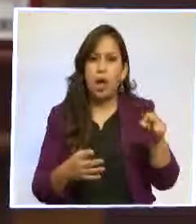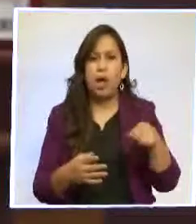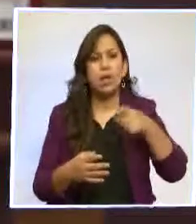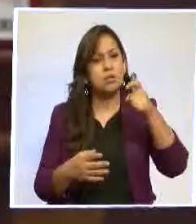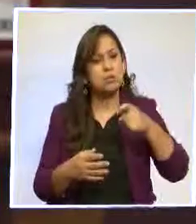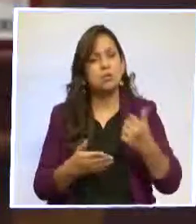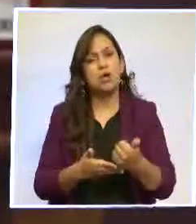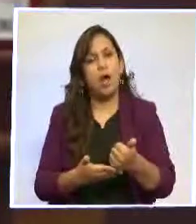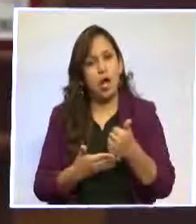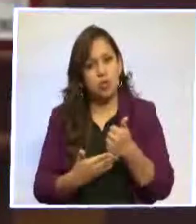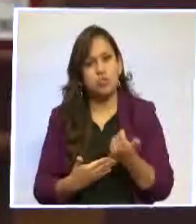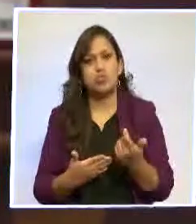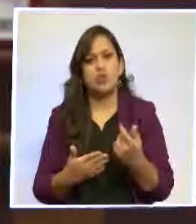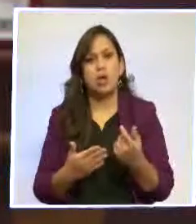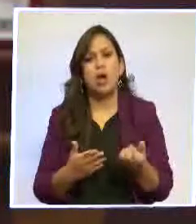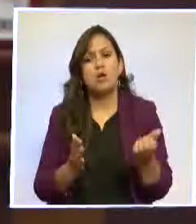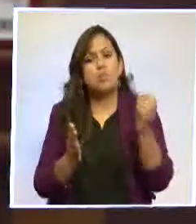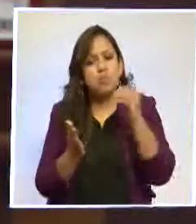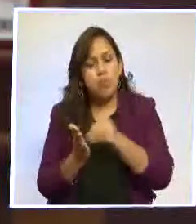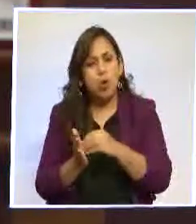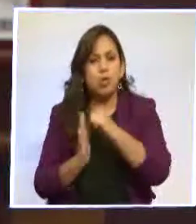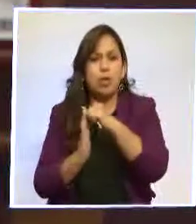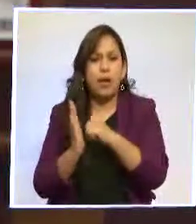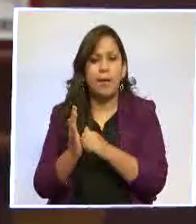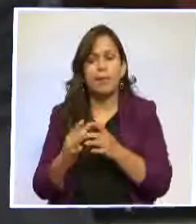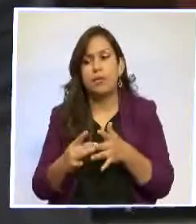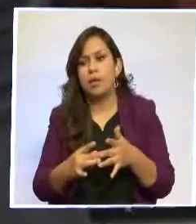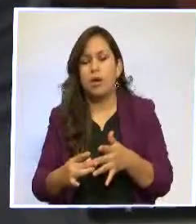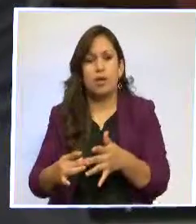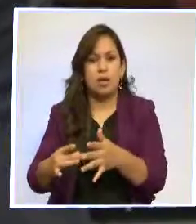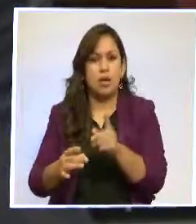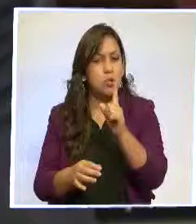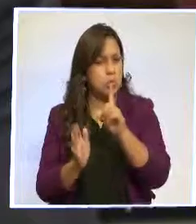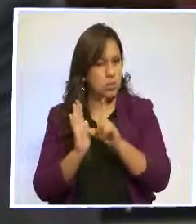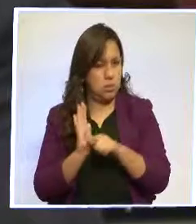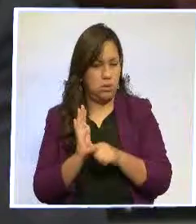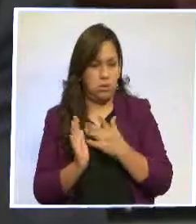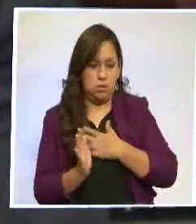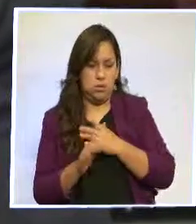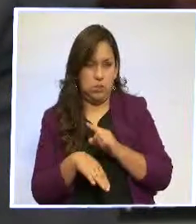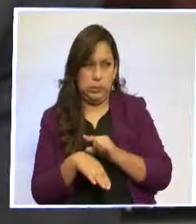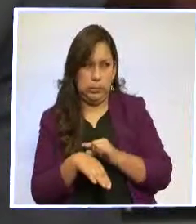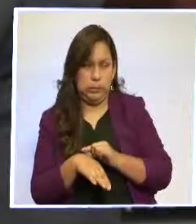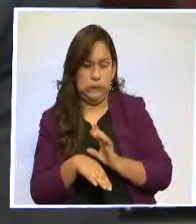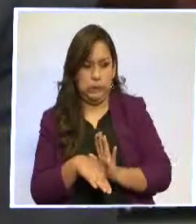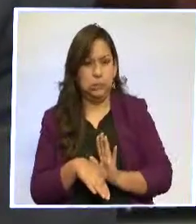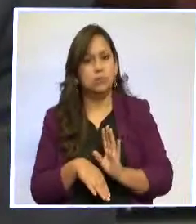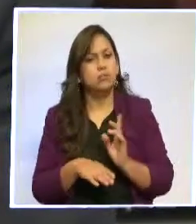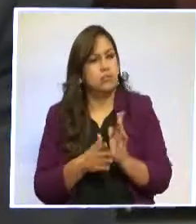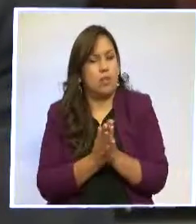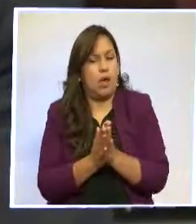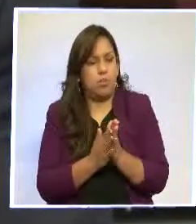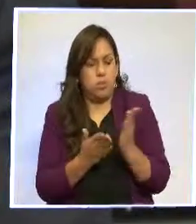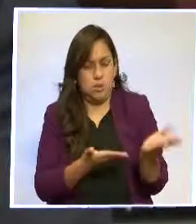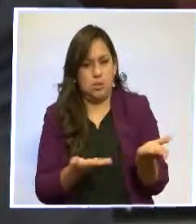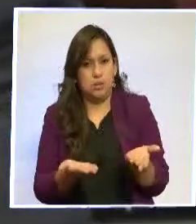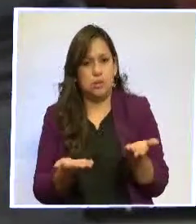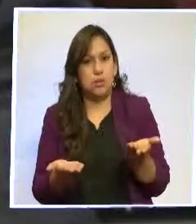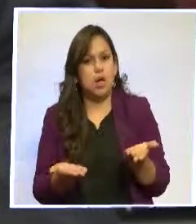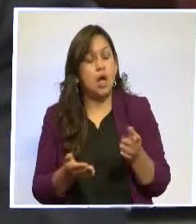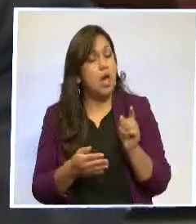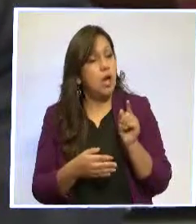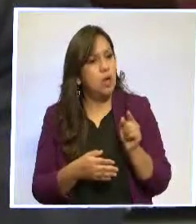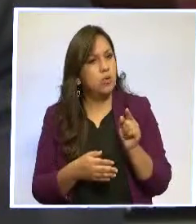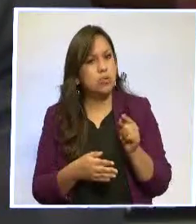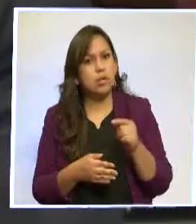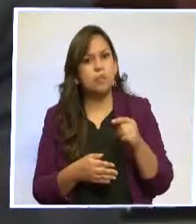y velar porque se cumpla e impulsar la misma. Doctor, me queda un minutito, muy brevemente, porque quiero aprovechar la oportunidad de su presencia para preguntarle qué